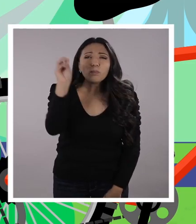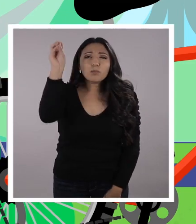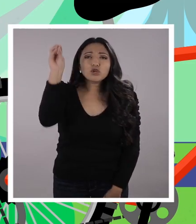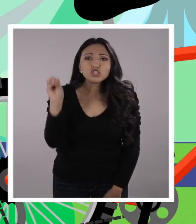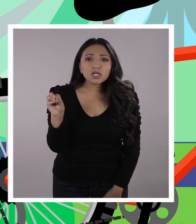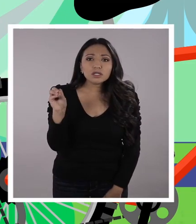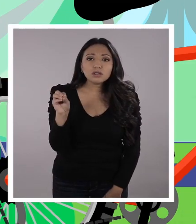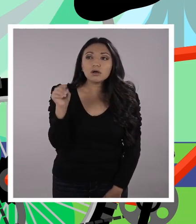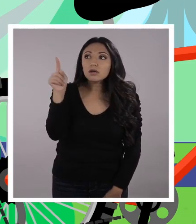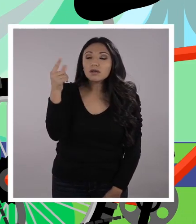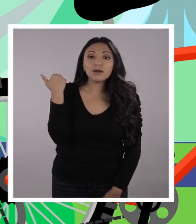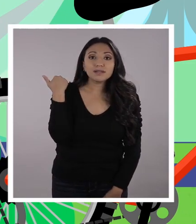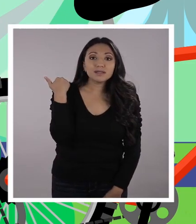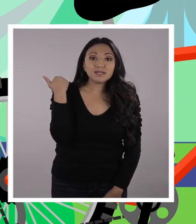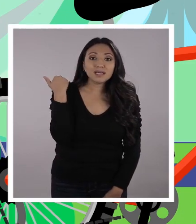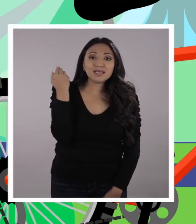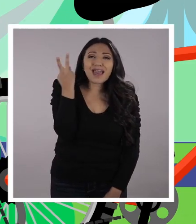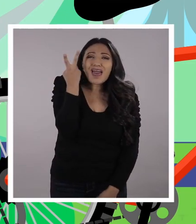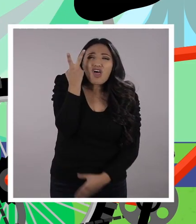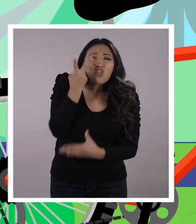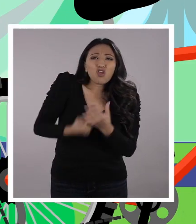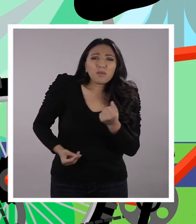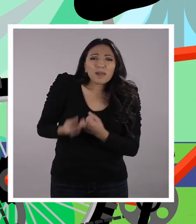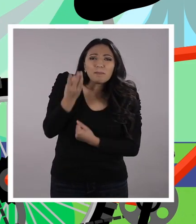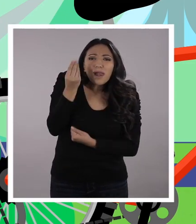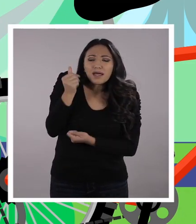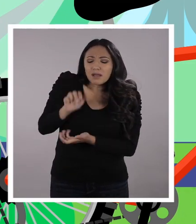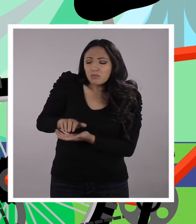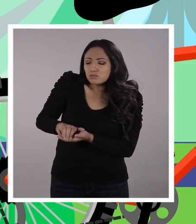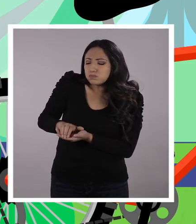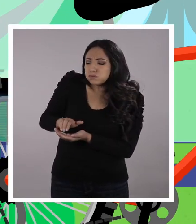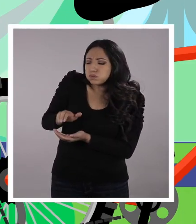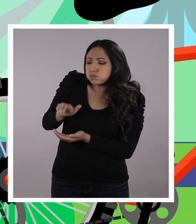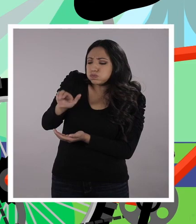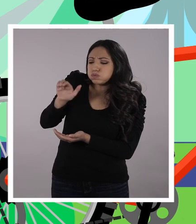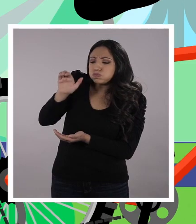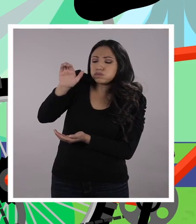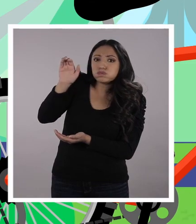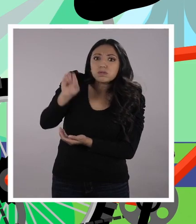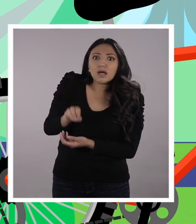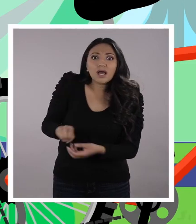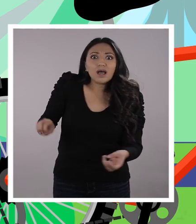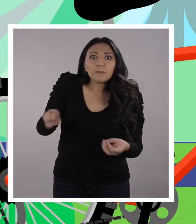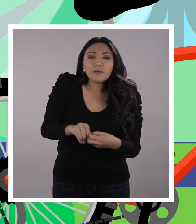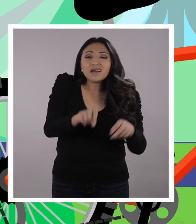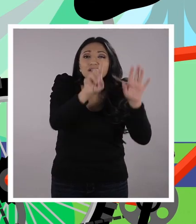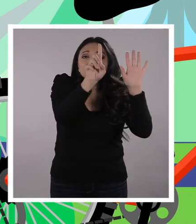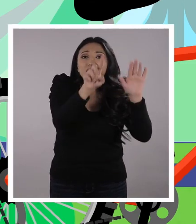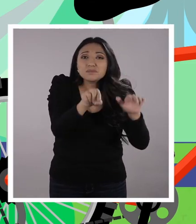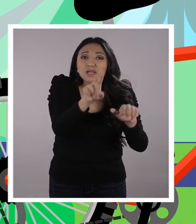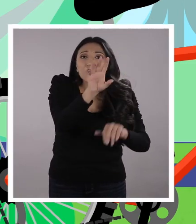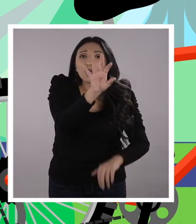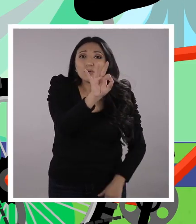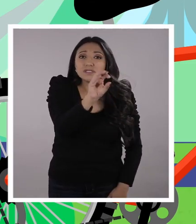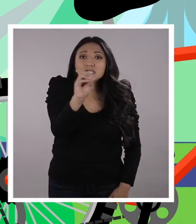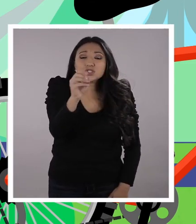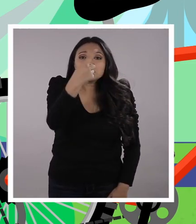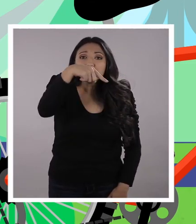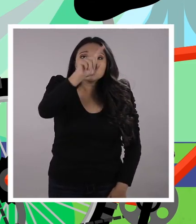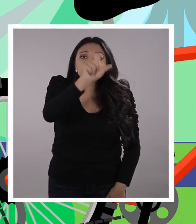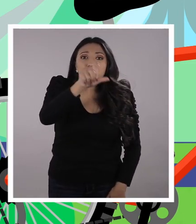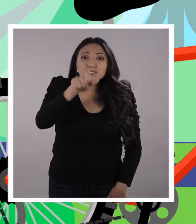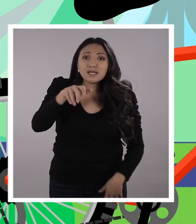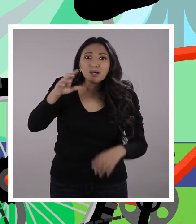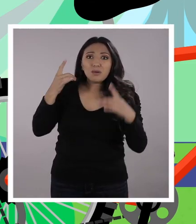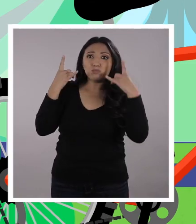estas personas acumula el doble de la riqueza que generan 6.900 millones de